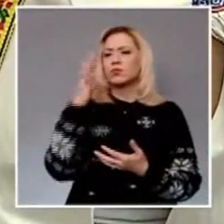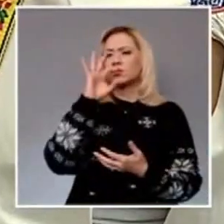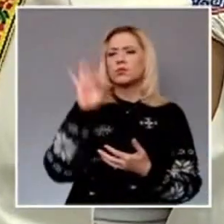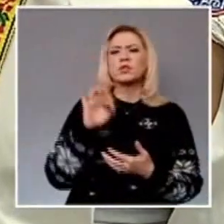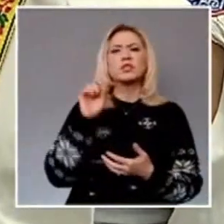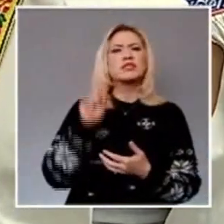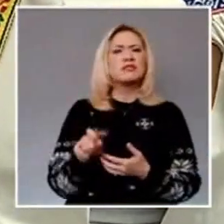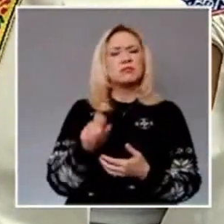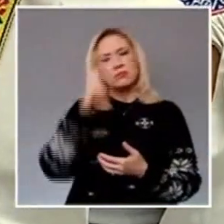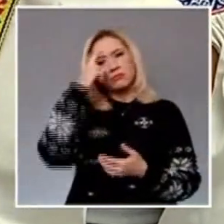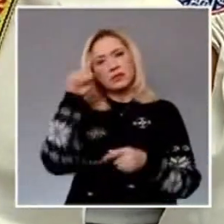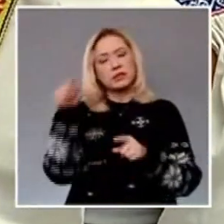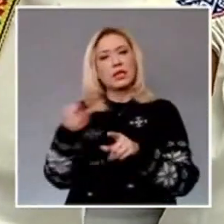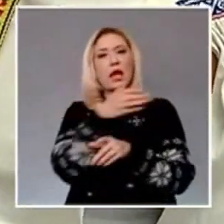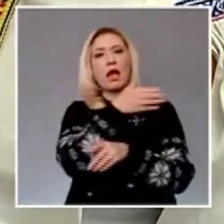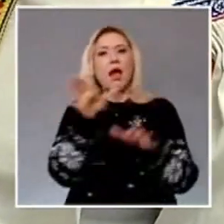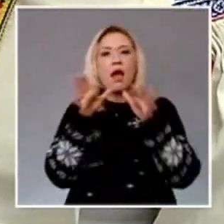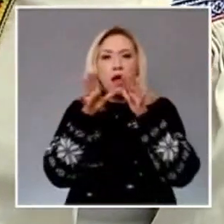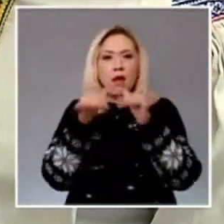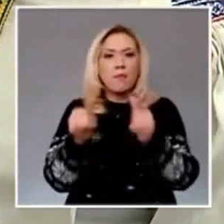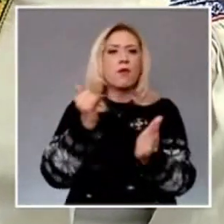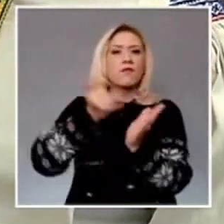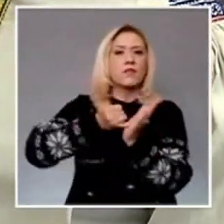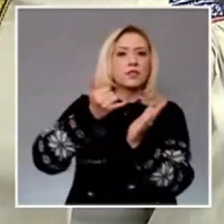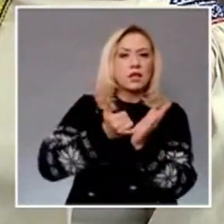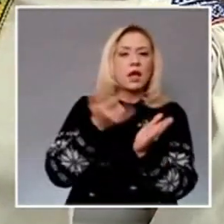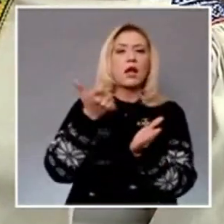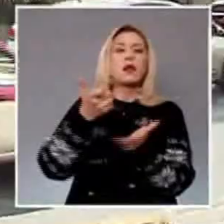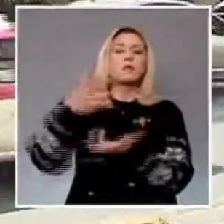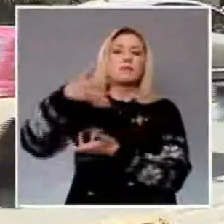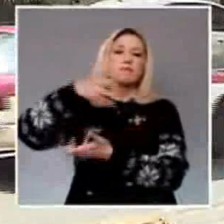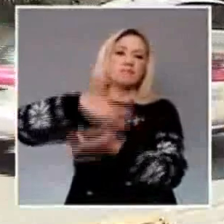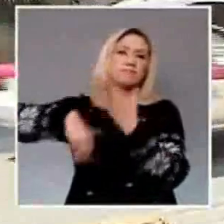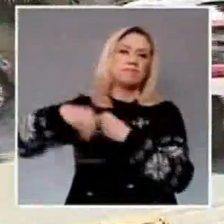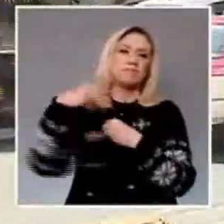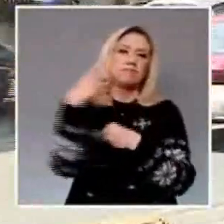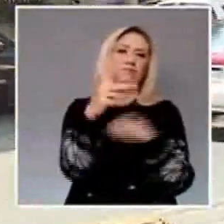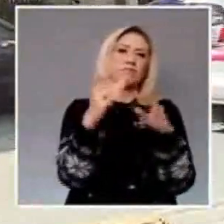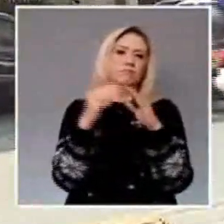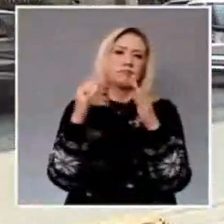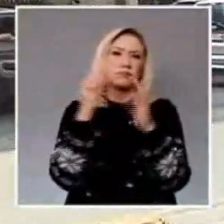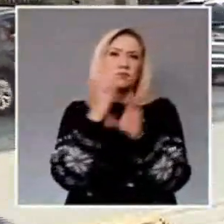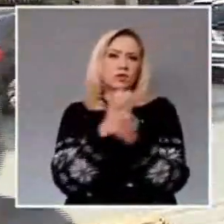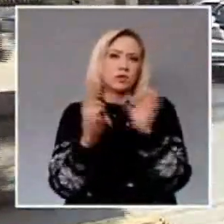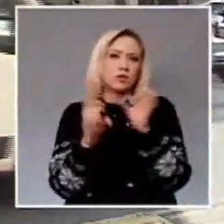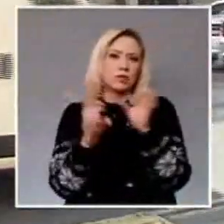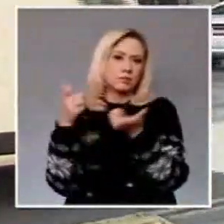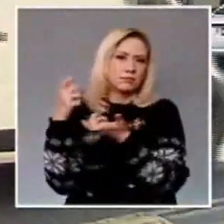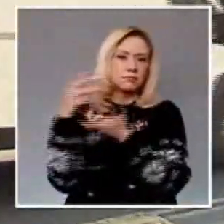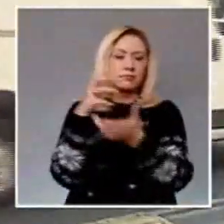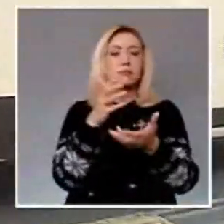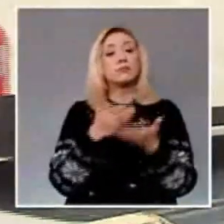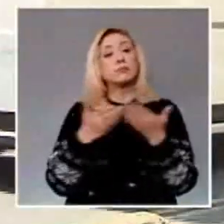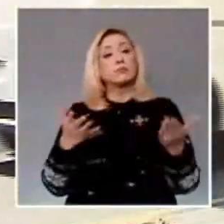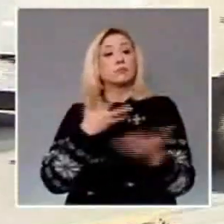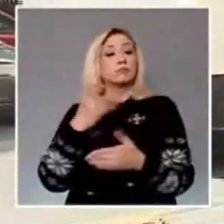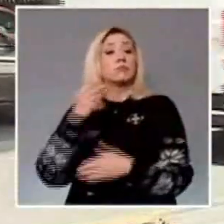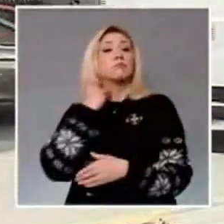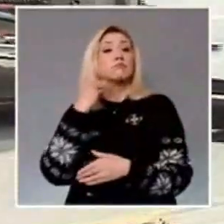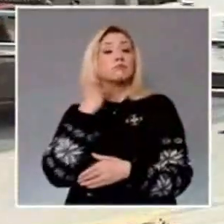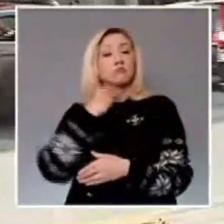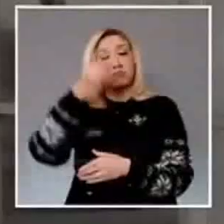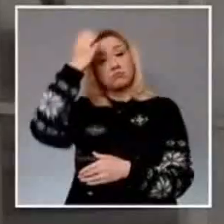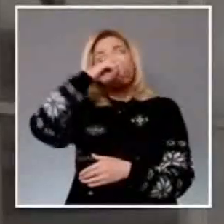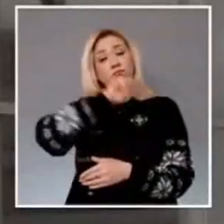agraria, fiscal y devolución de bienes. La Defensoría Pública Federal cuenta con asesores y defensores públicos en más de 20